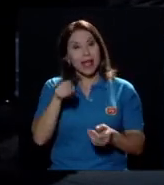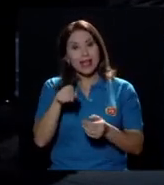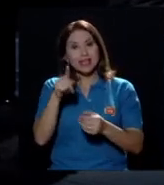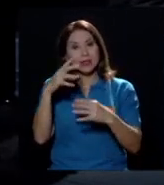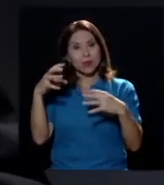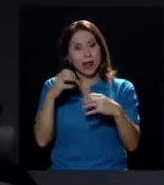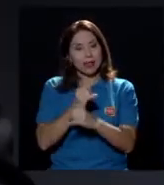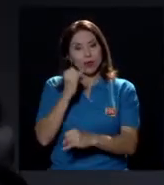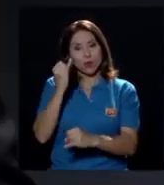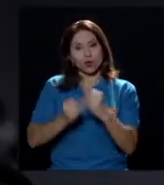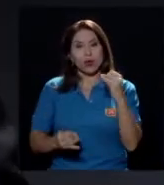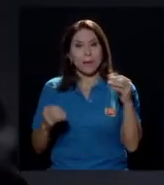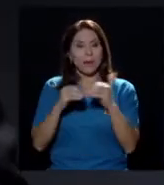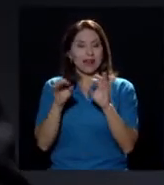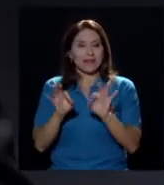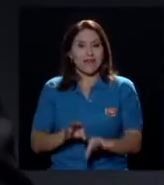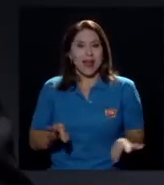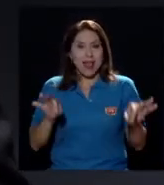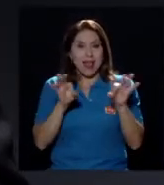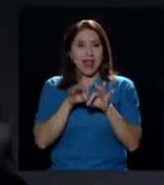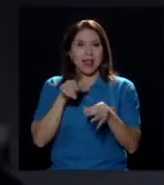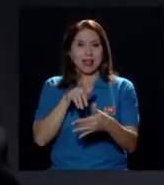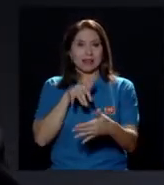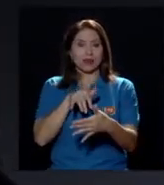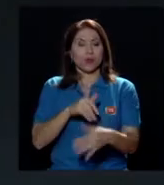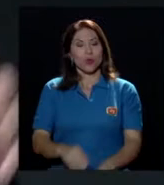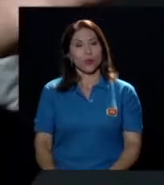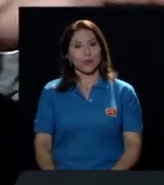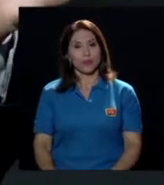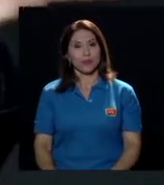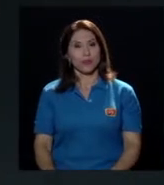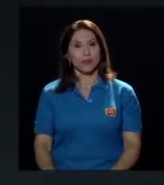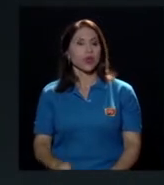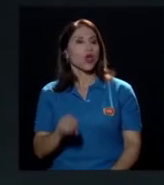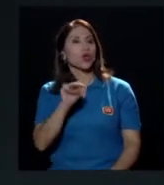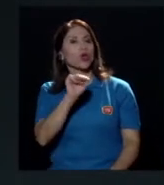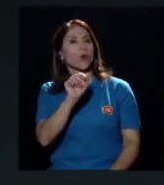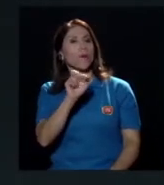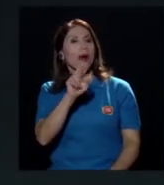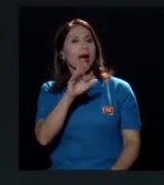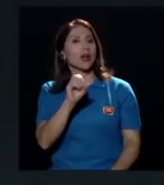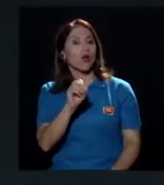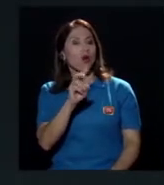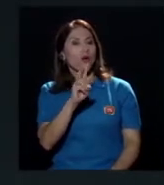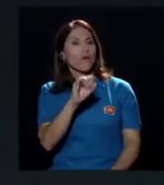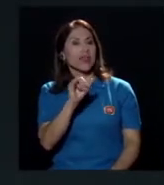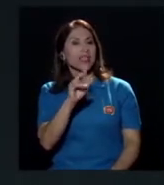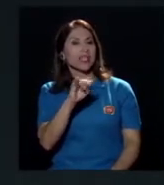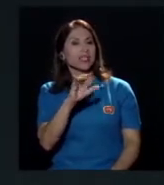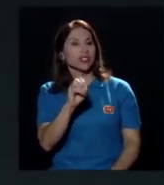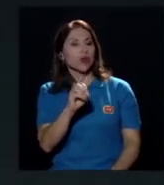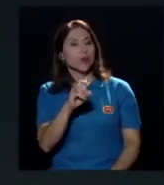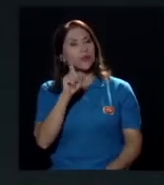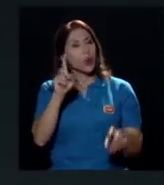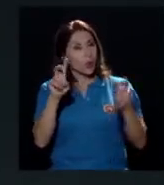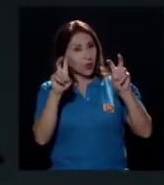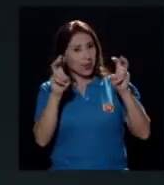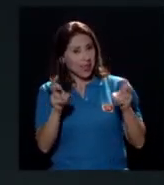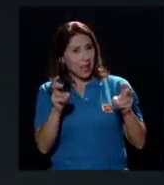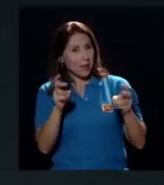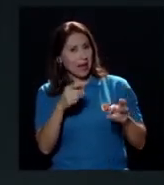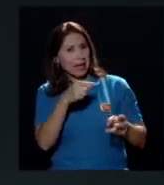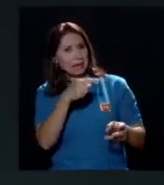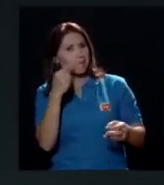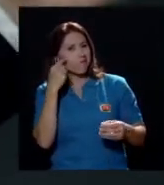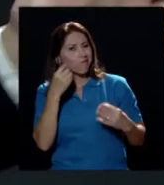más relevantes de este estudio. Don Marco Vinicio, uno de los temas que angustia a la investigadora es un poco el